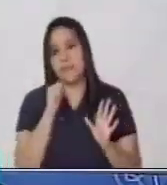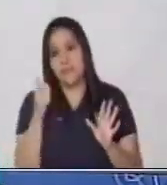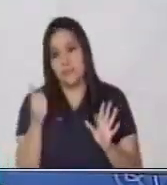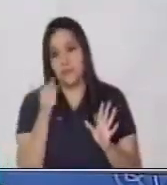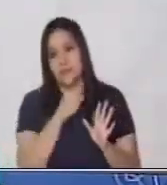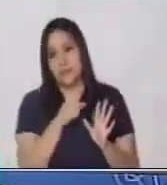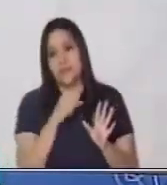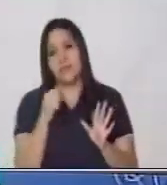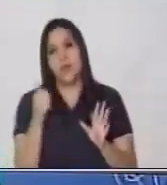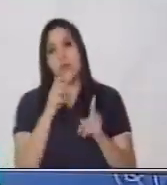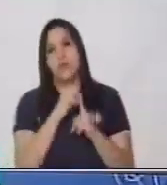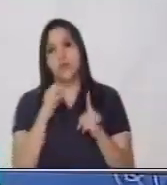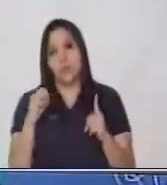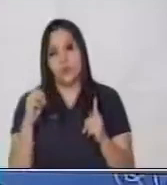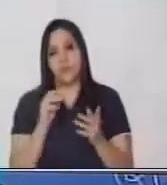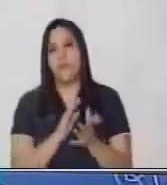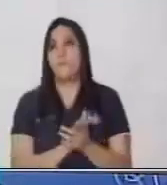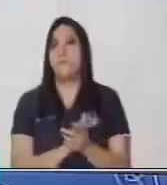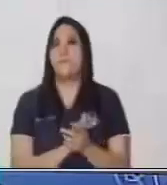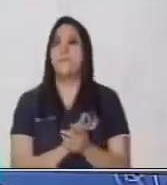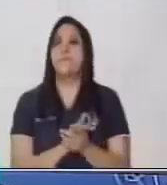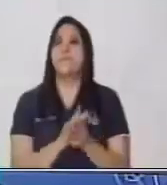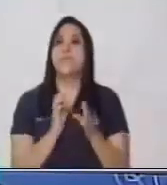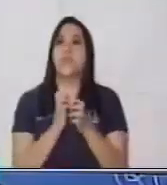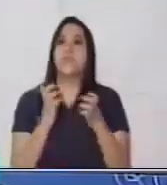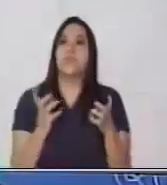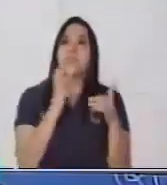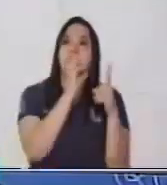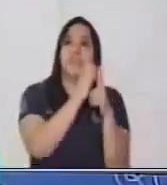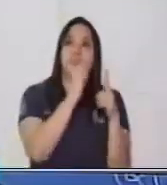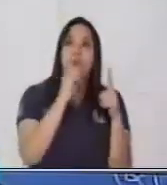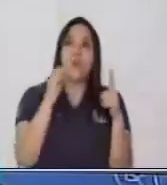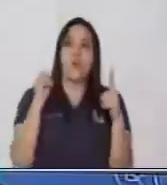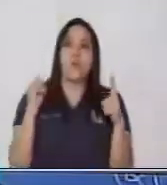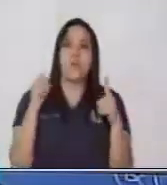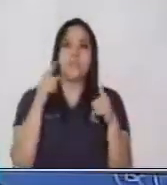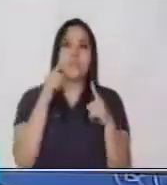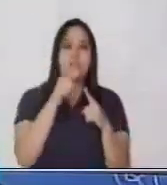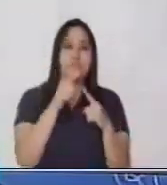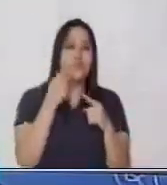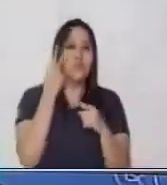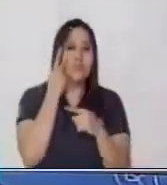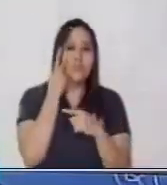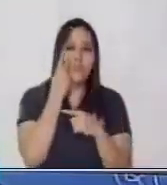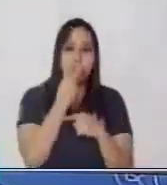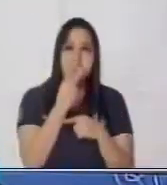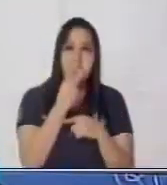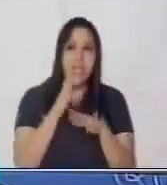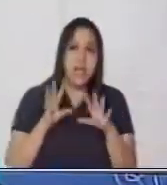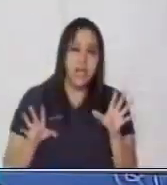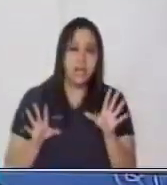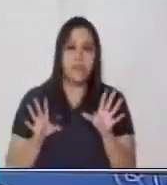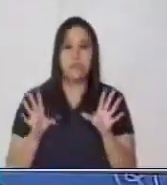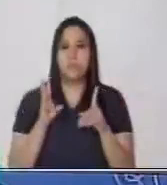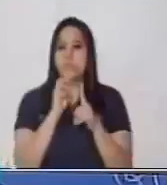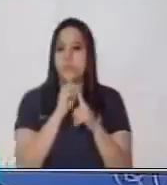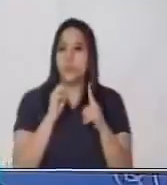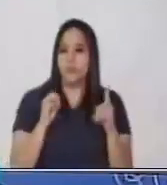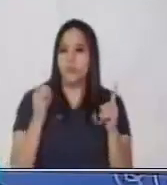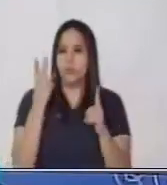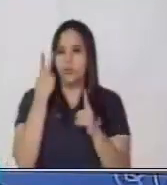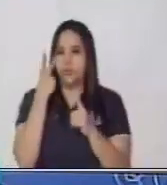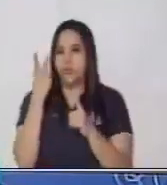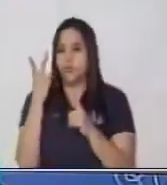¿ok? Las proposiciones también es algo muy interesante. Antes de ver las oraciones compuestas tenemos